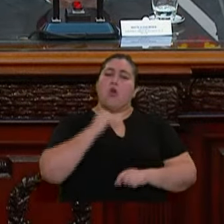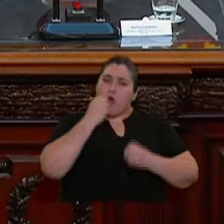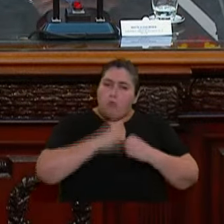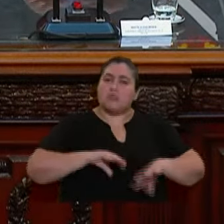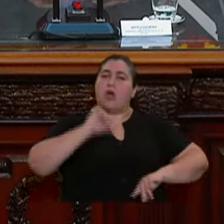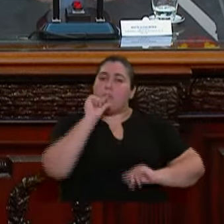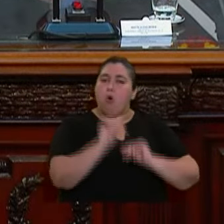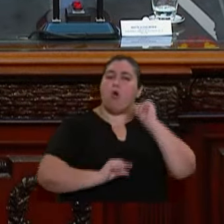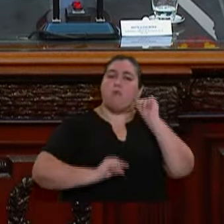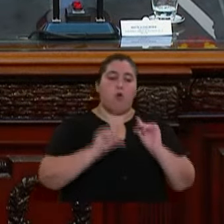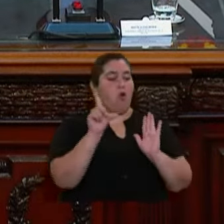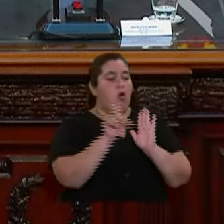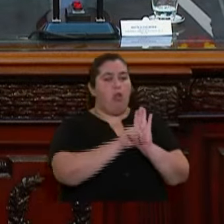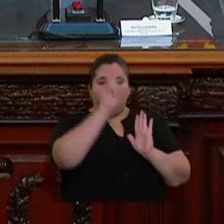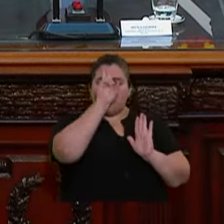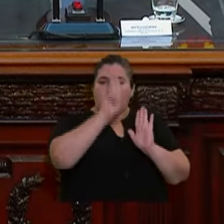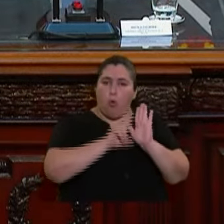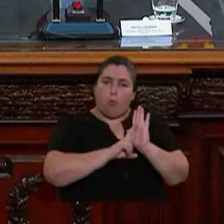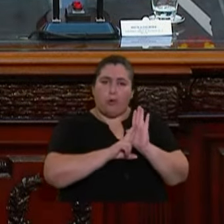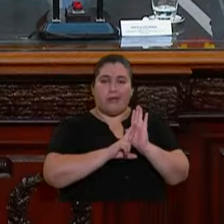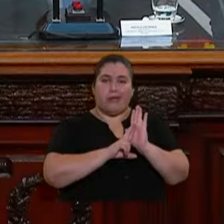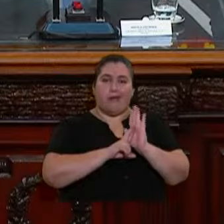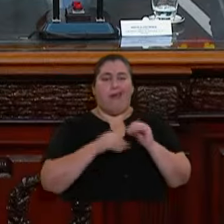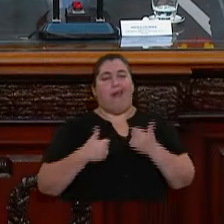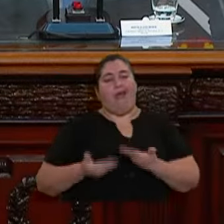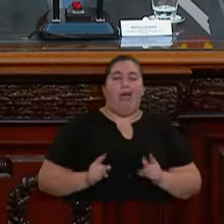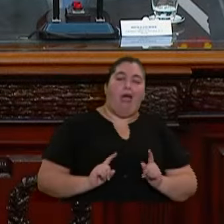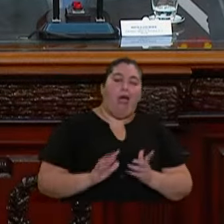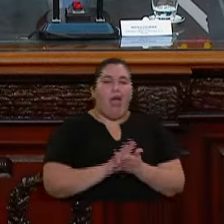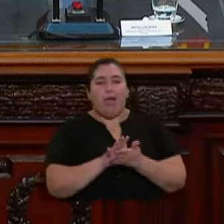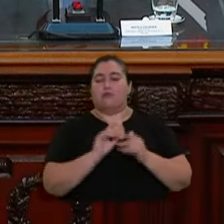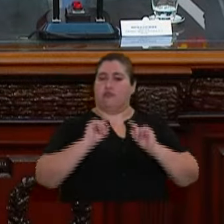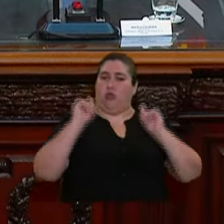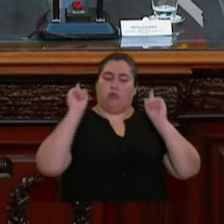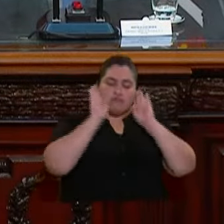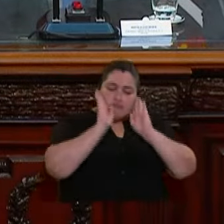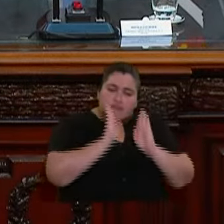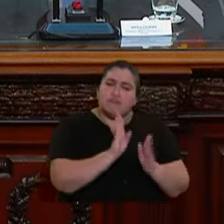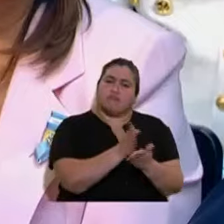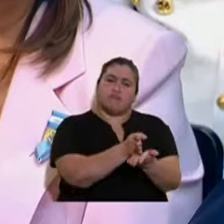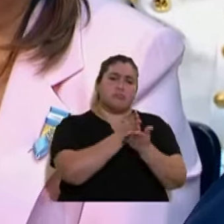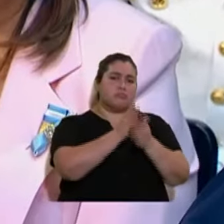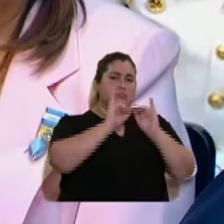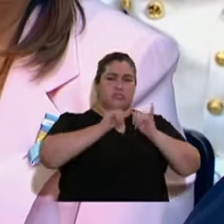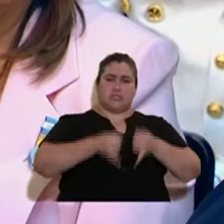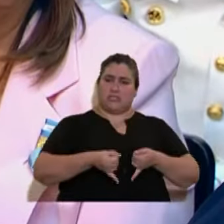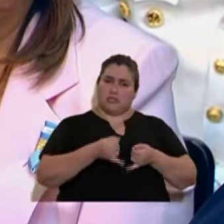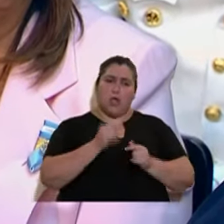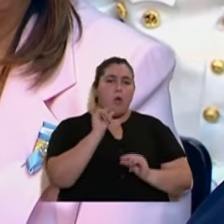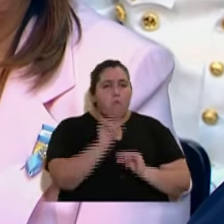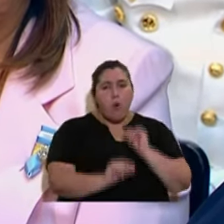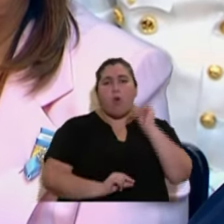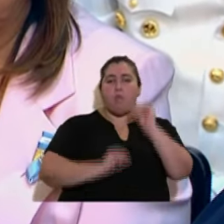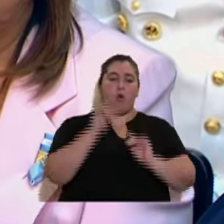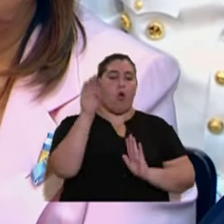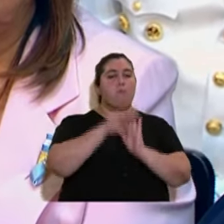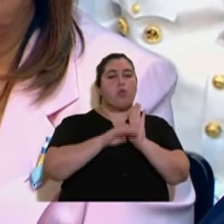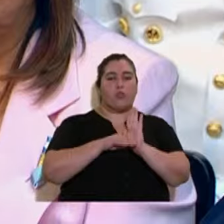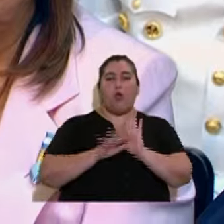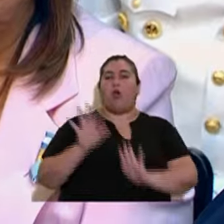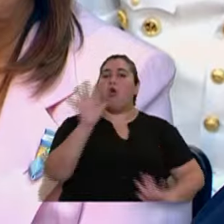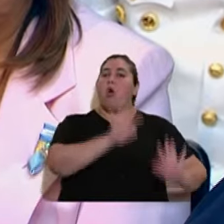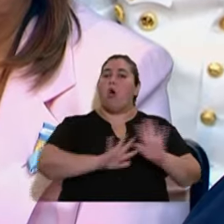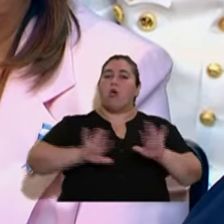cumplir la ley, sin excepciones. Por eso liberamos la calle del flagelo de los paros constantes a través de nuestro protocolo de orden